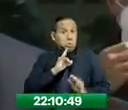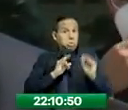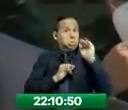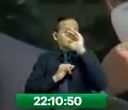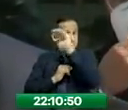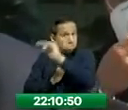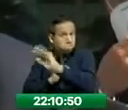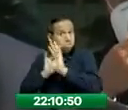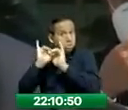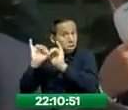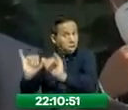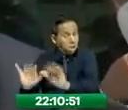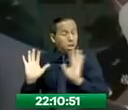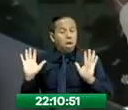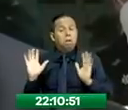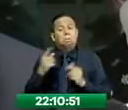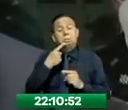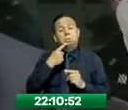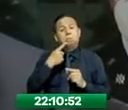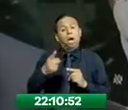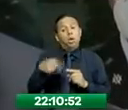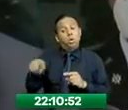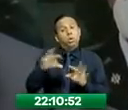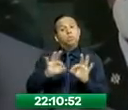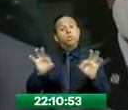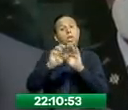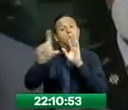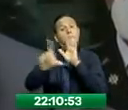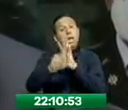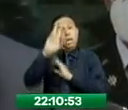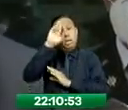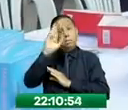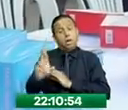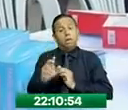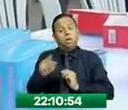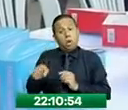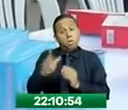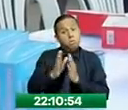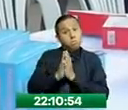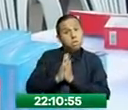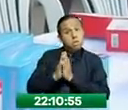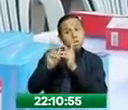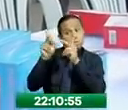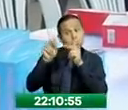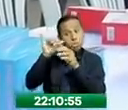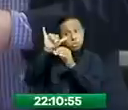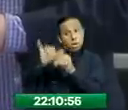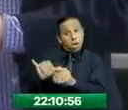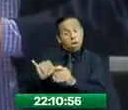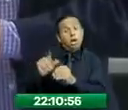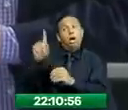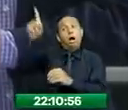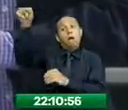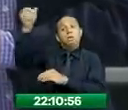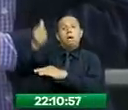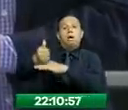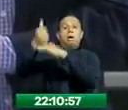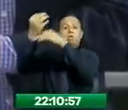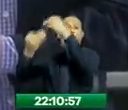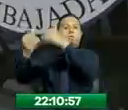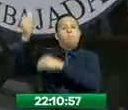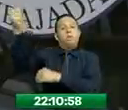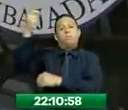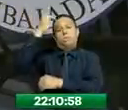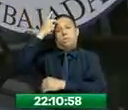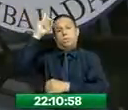asilo para pasar al sistema judicial además el representante del gobierno estadounidense mencionó que entre